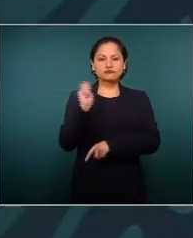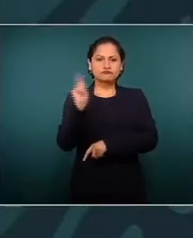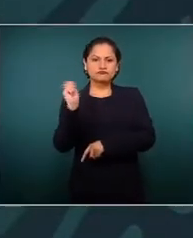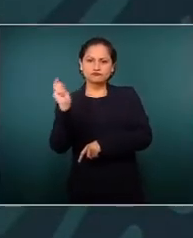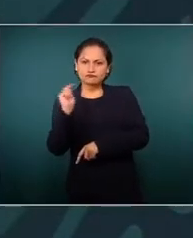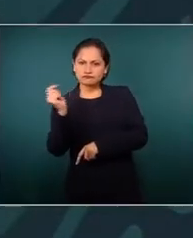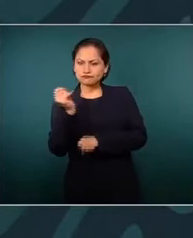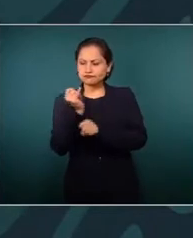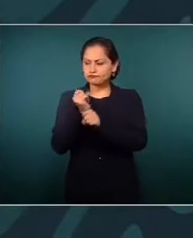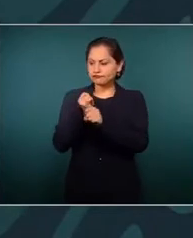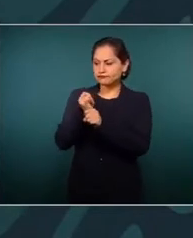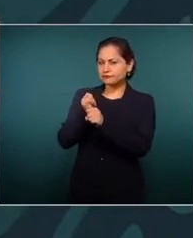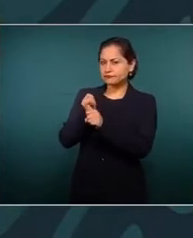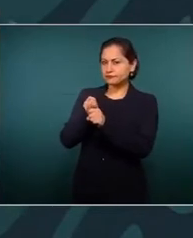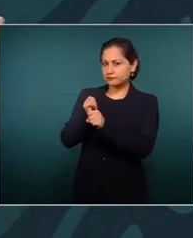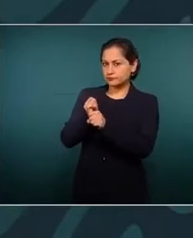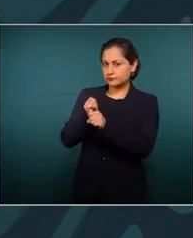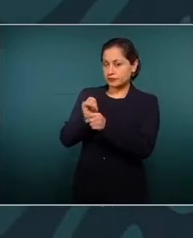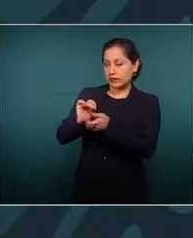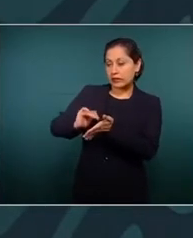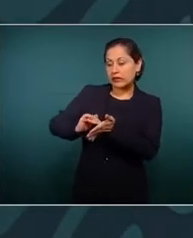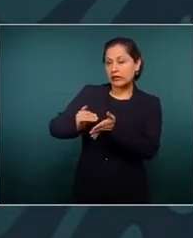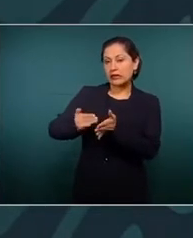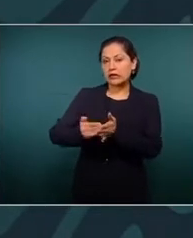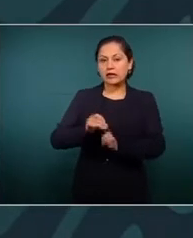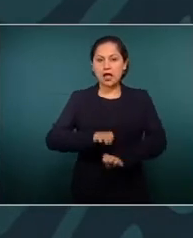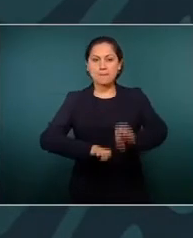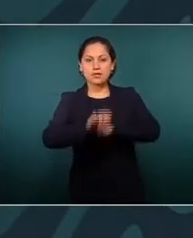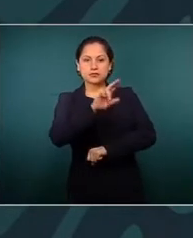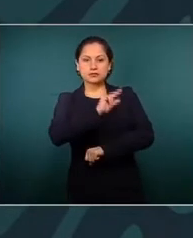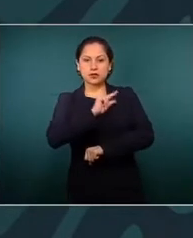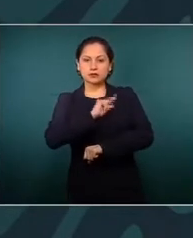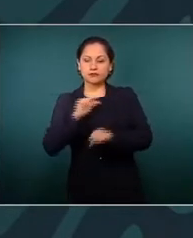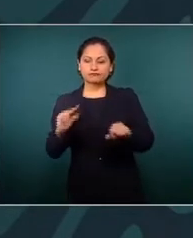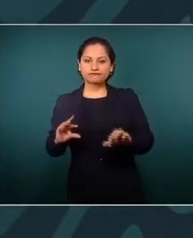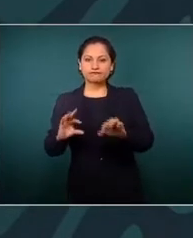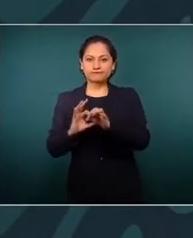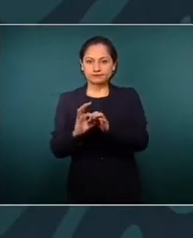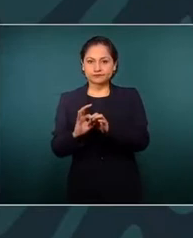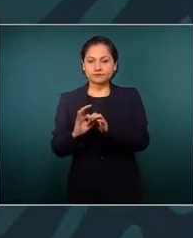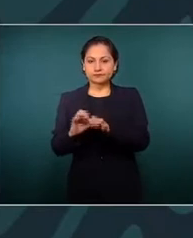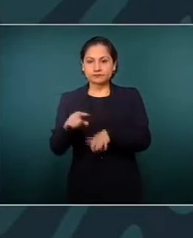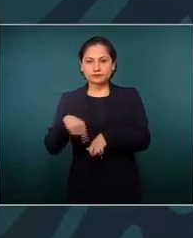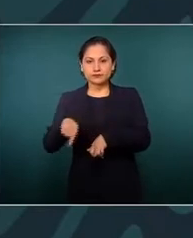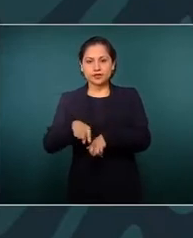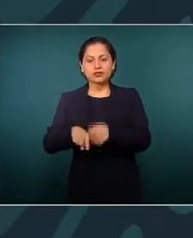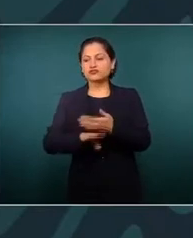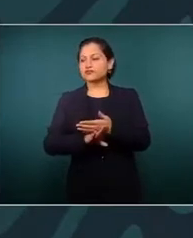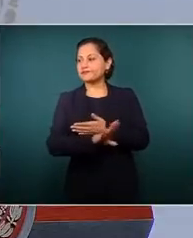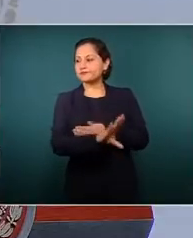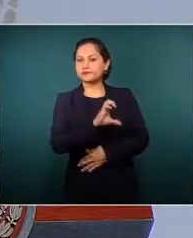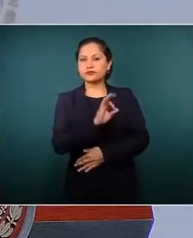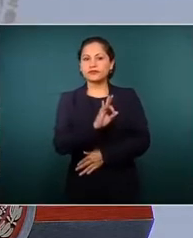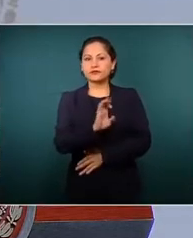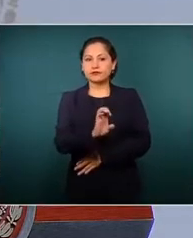en contubernio con las empresas particulares, ¿sí?, hizo a un lado a la Comisión Federal de Electricidad, que es